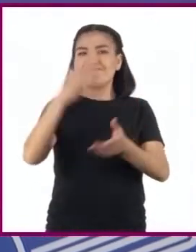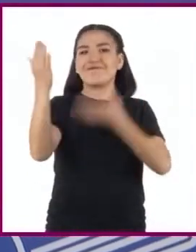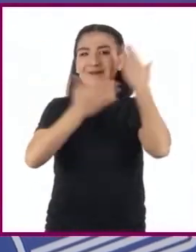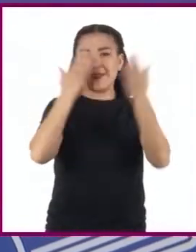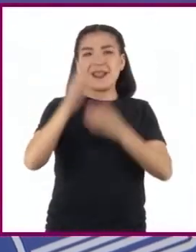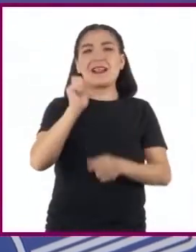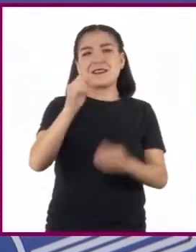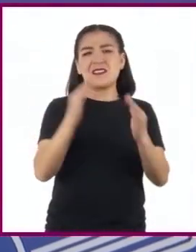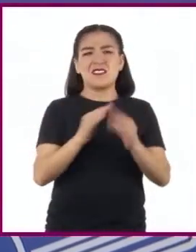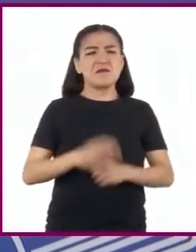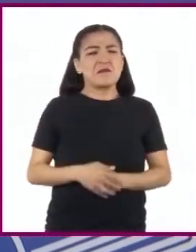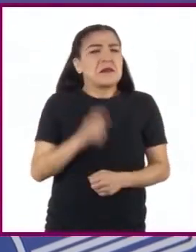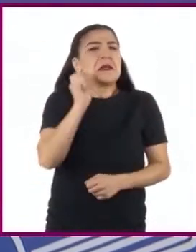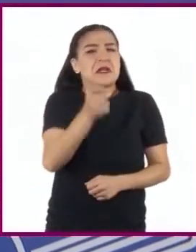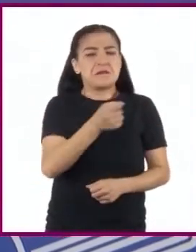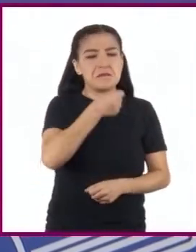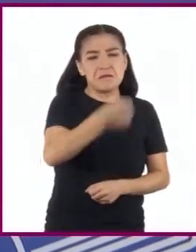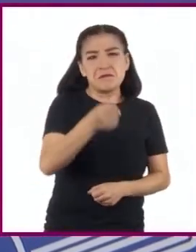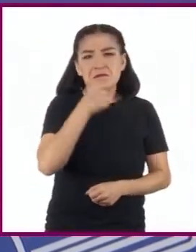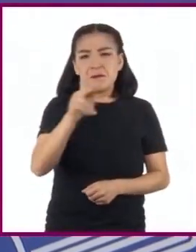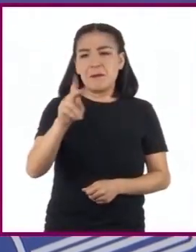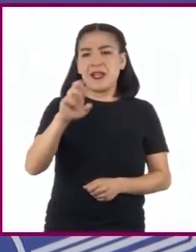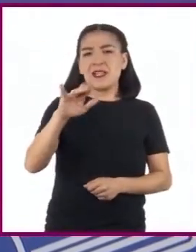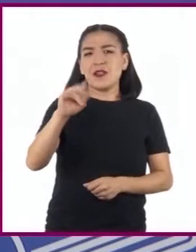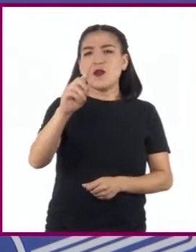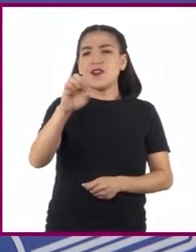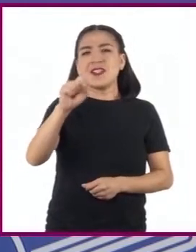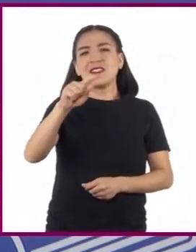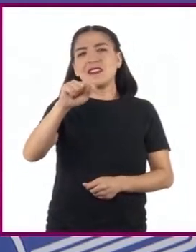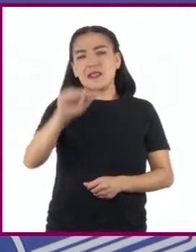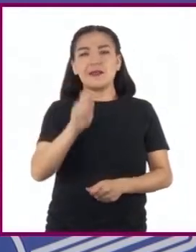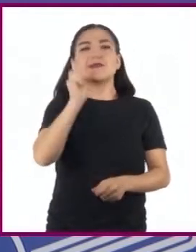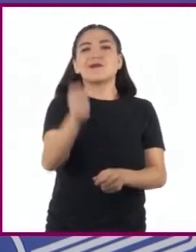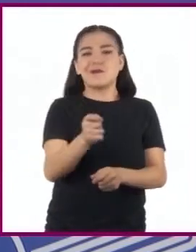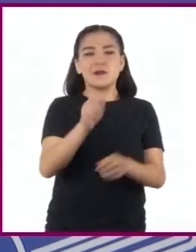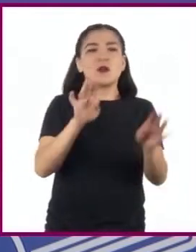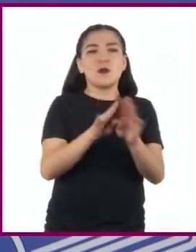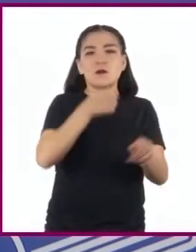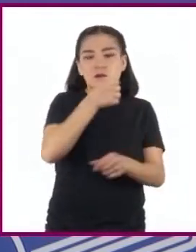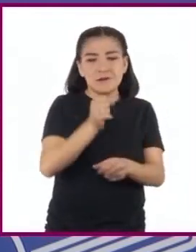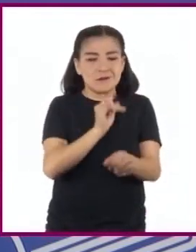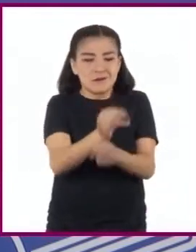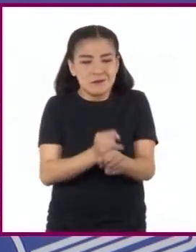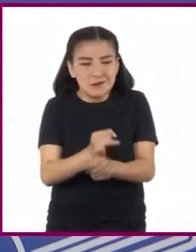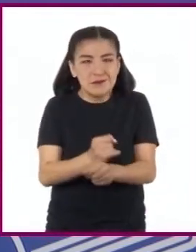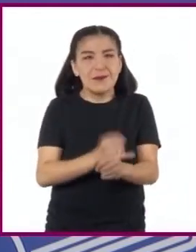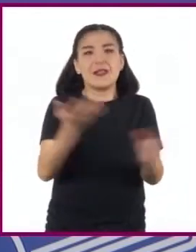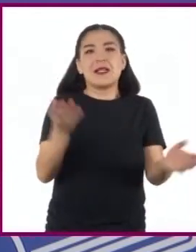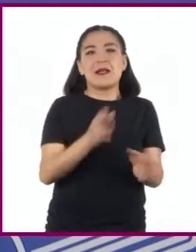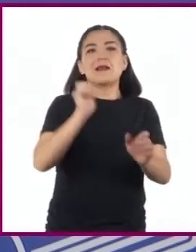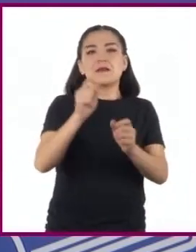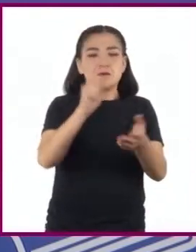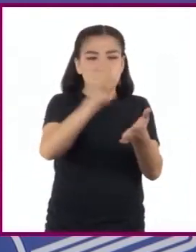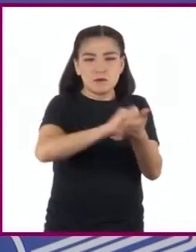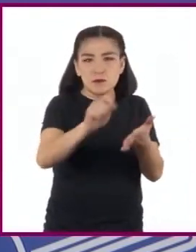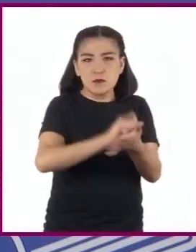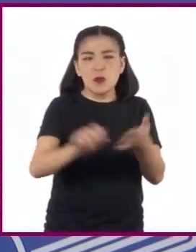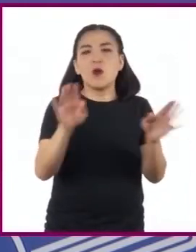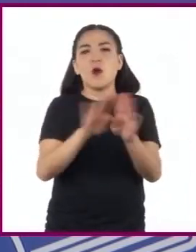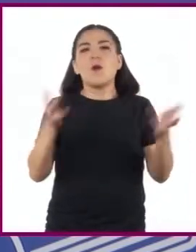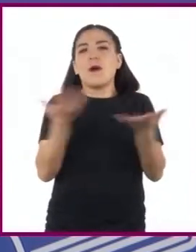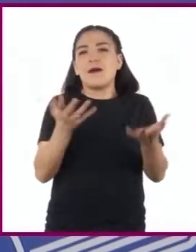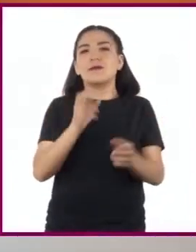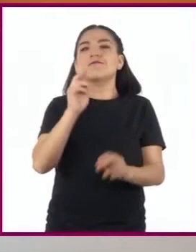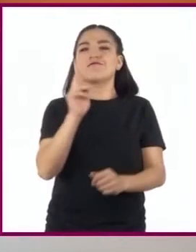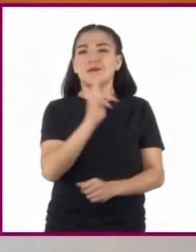un periodista? Un periodista es alguien que trabaja en la investigación, redacción y administración de